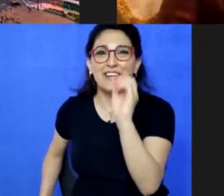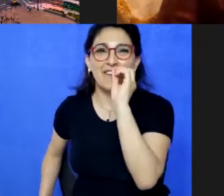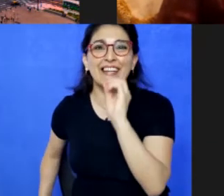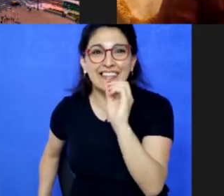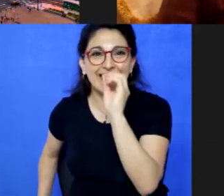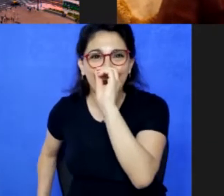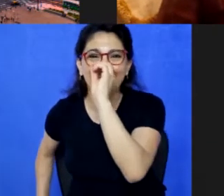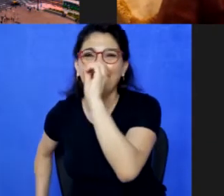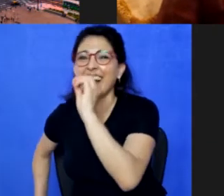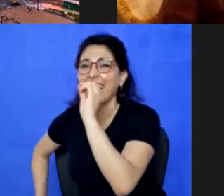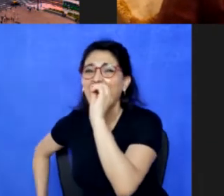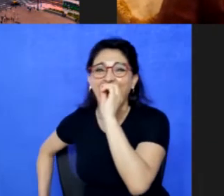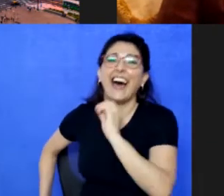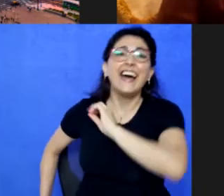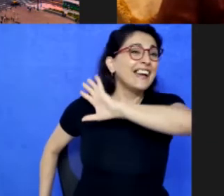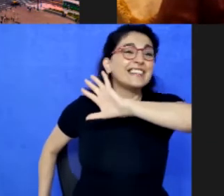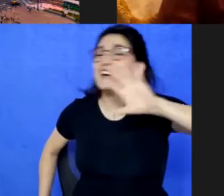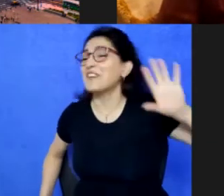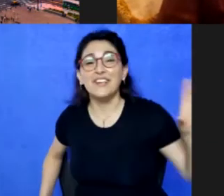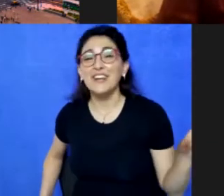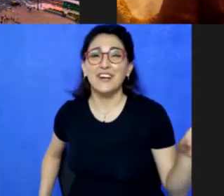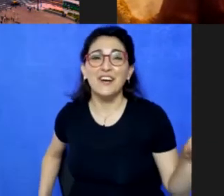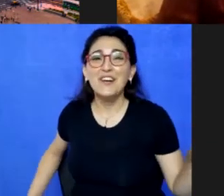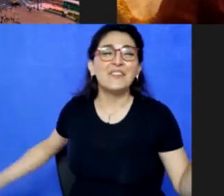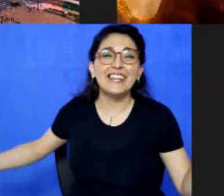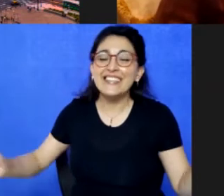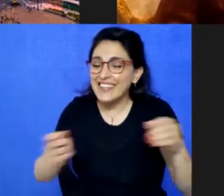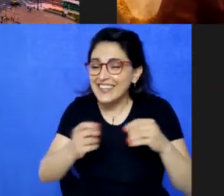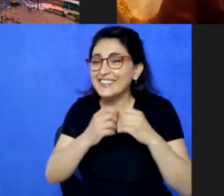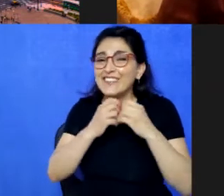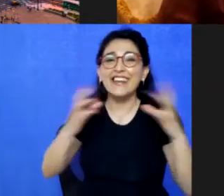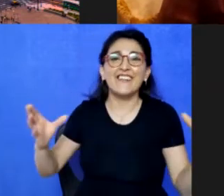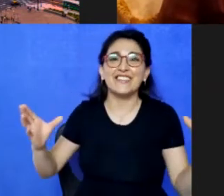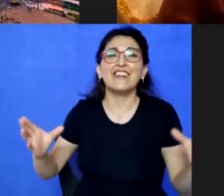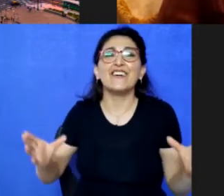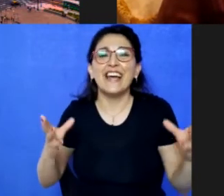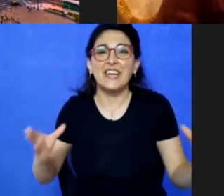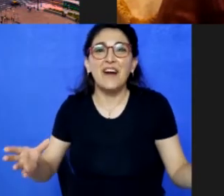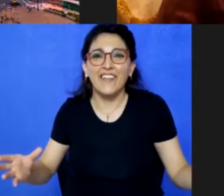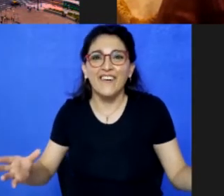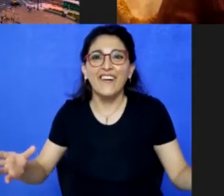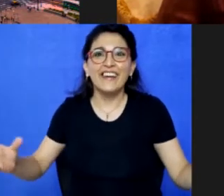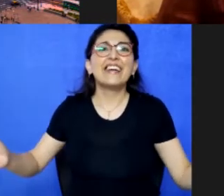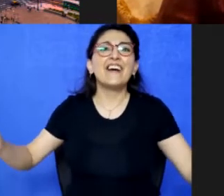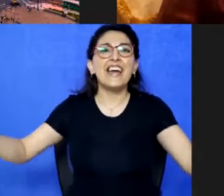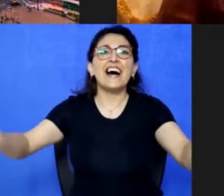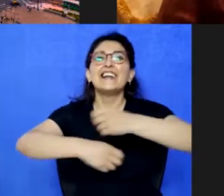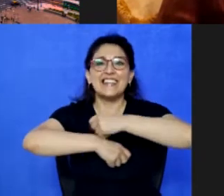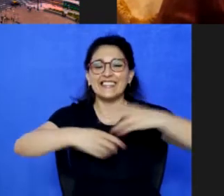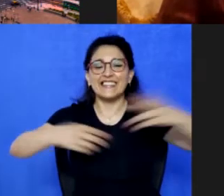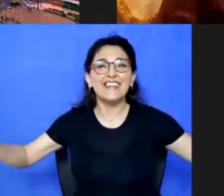encerró en la cuarentena, estaba como loco, porque decía que en todos lados había olor a quemado y que